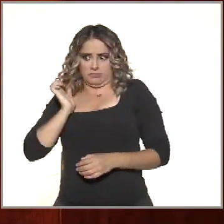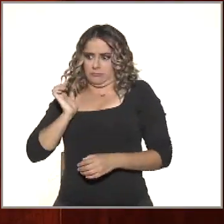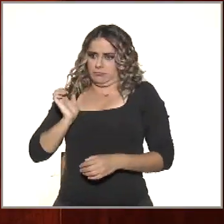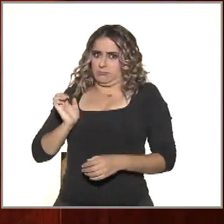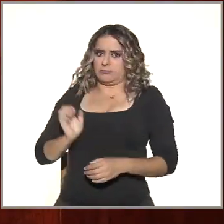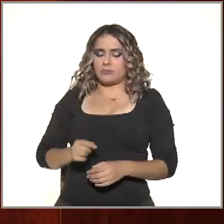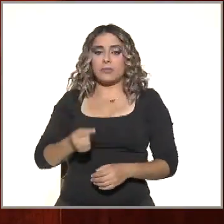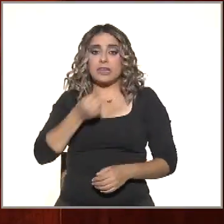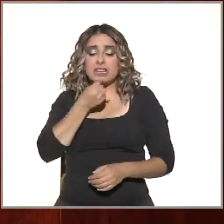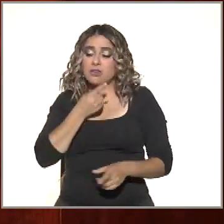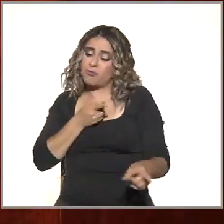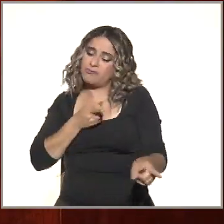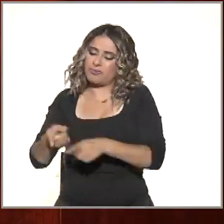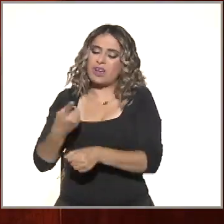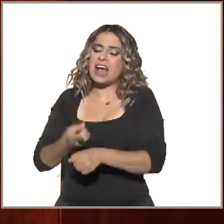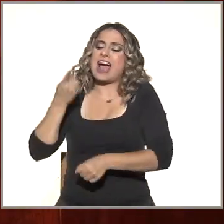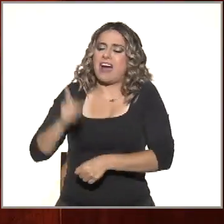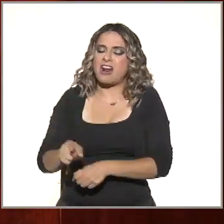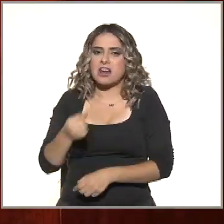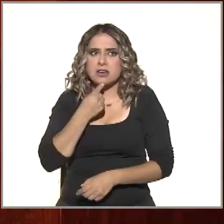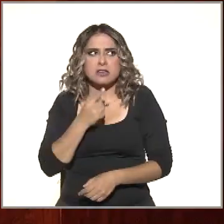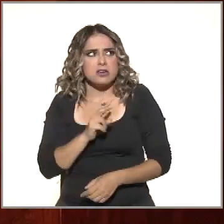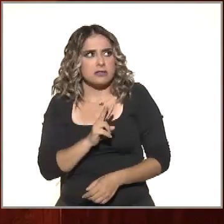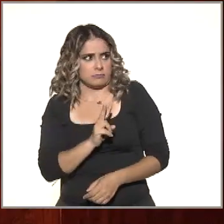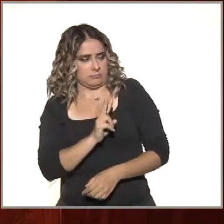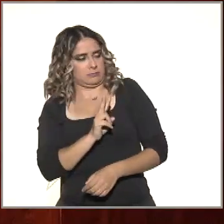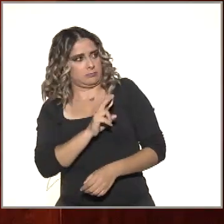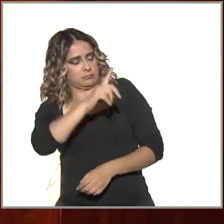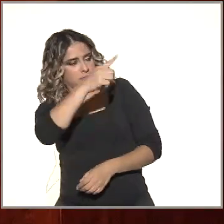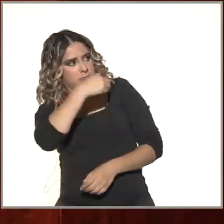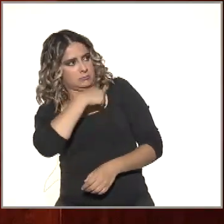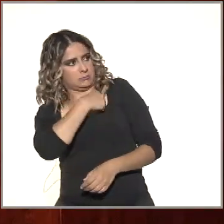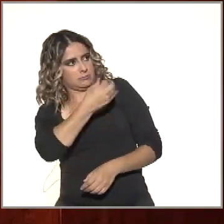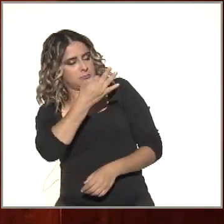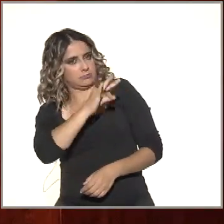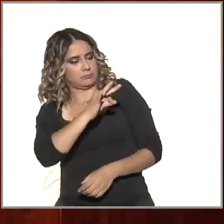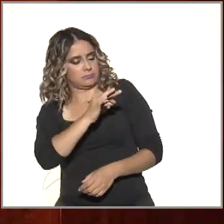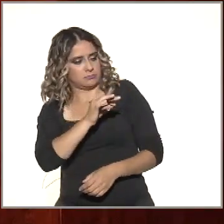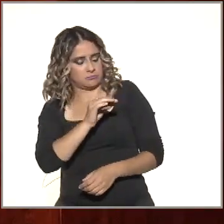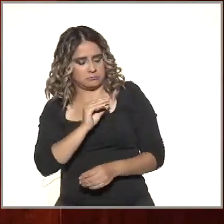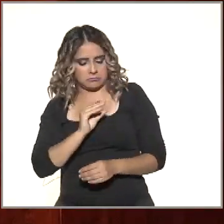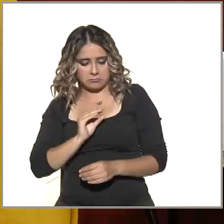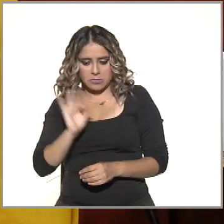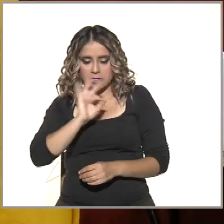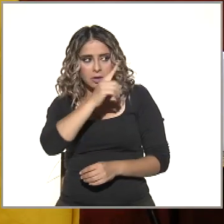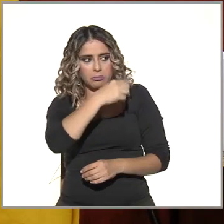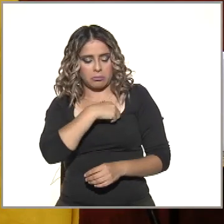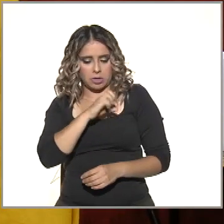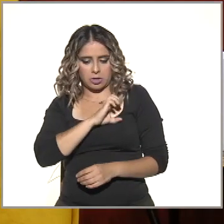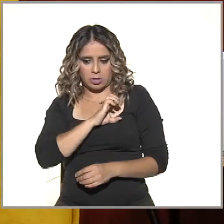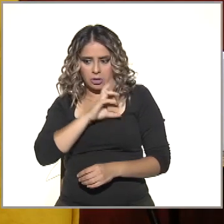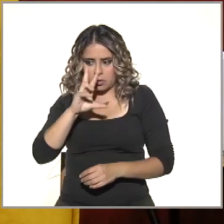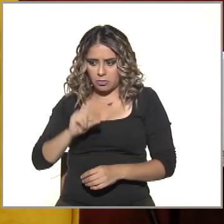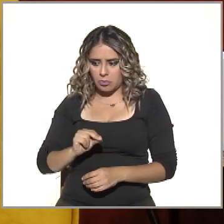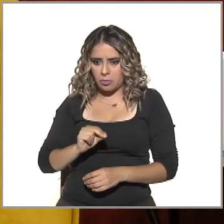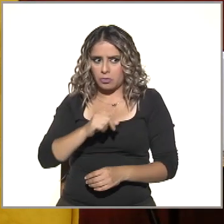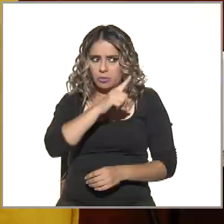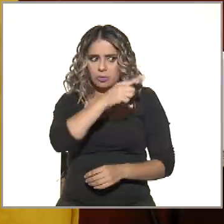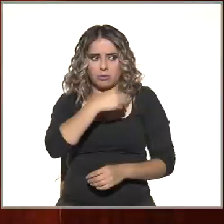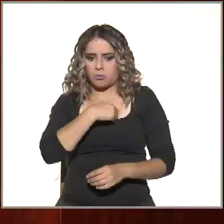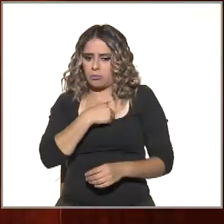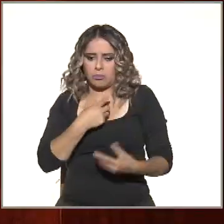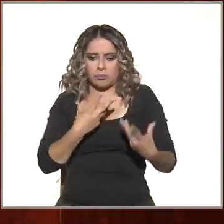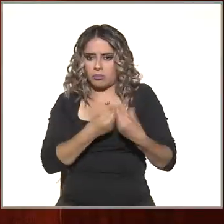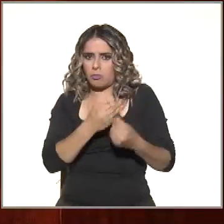como de mucho rechazo, ¿no? Debo de ser una persona no querida o debo de ser una persona que no represento en